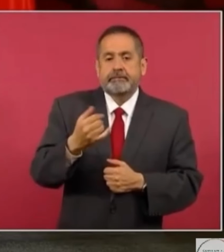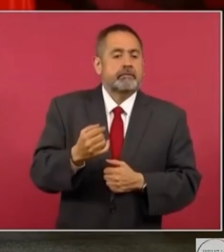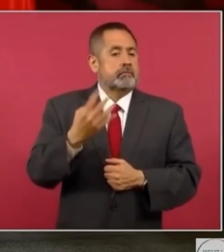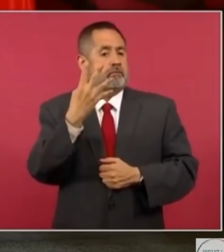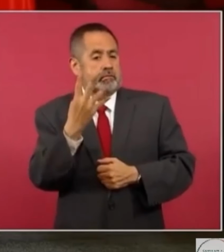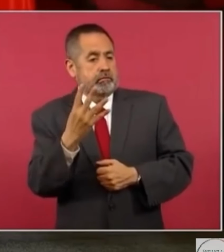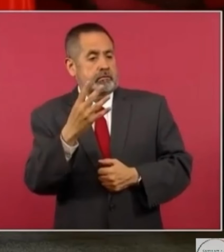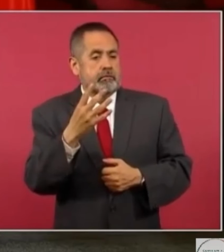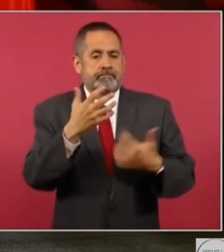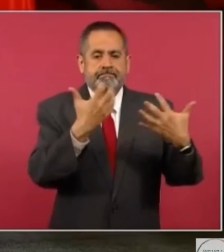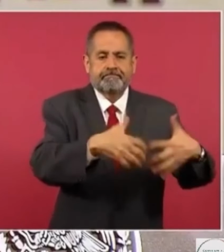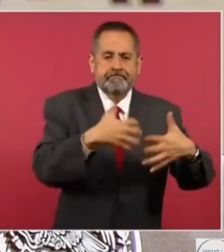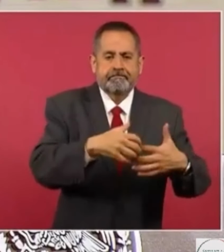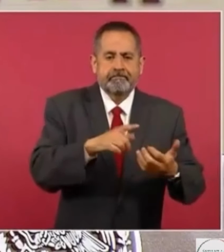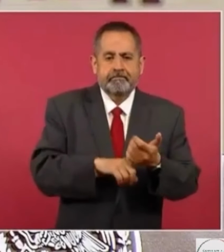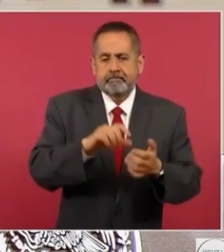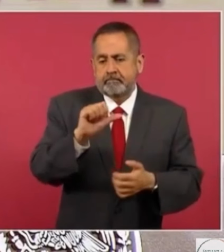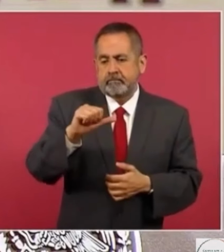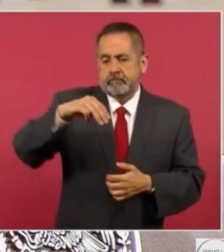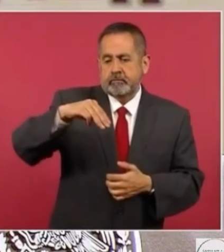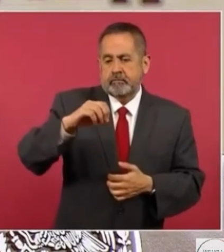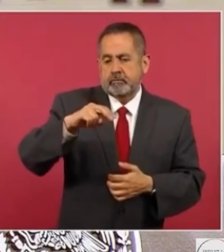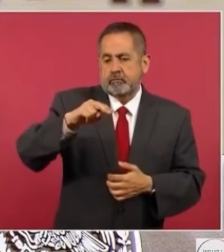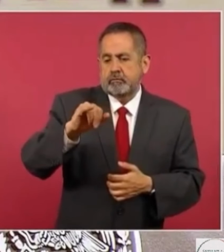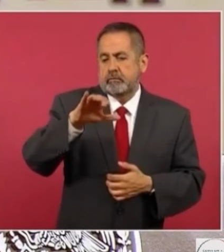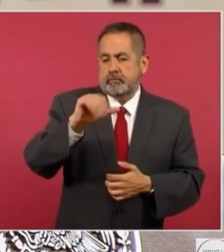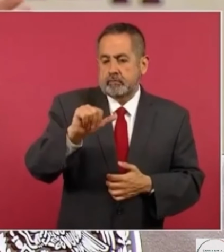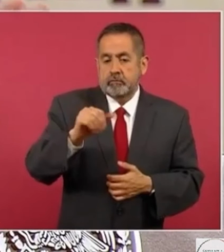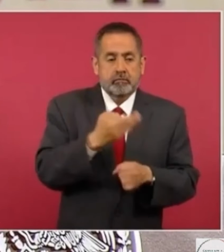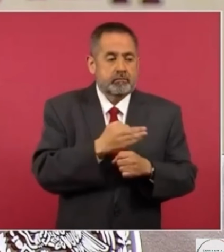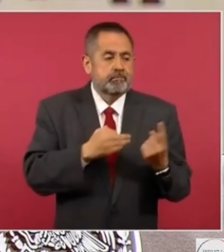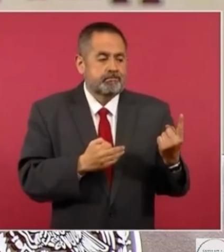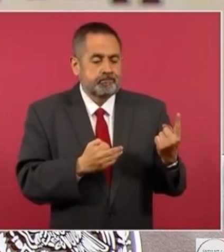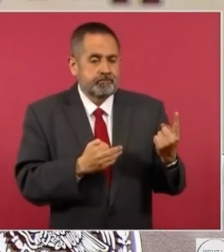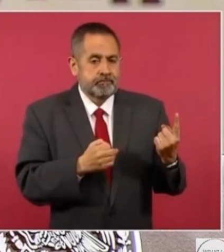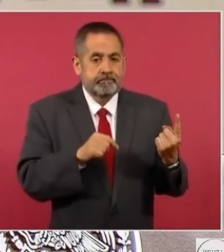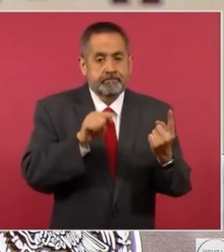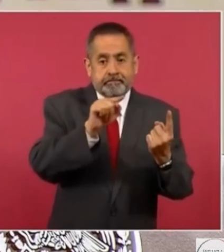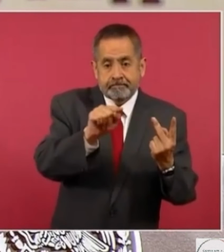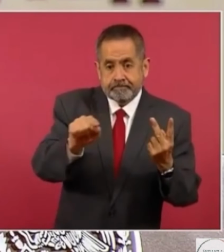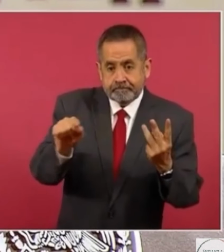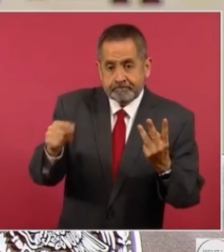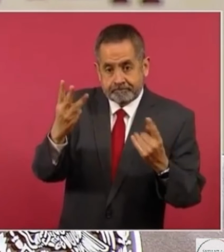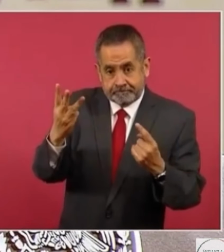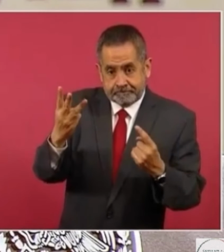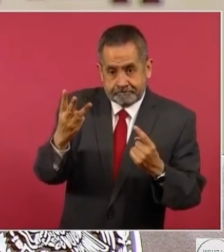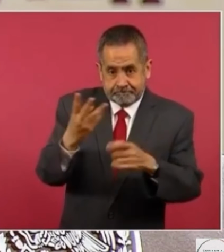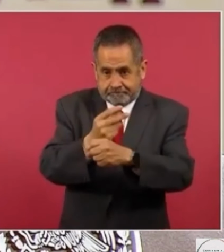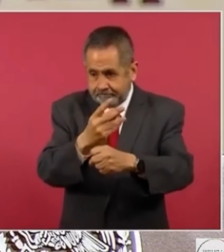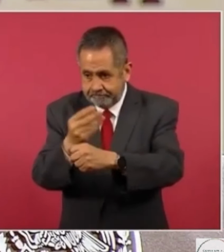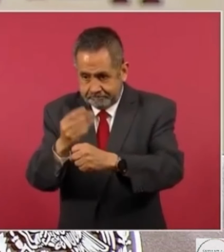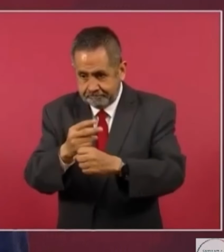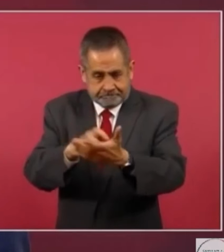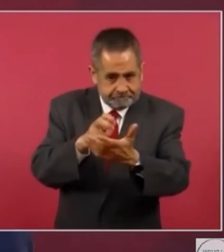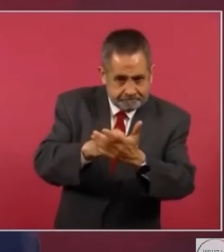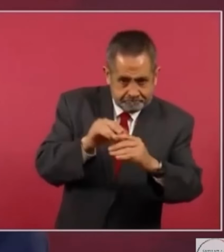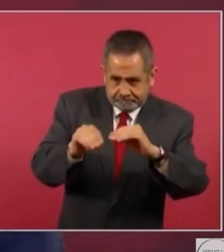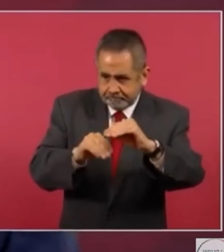materia prima para la producción de urea, estamos trabajando con una y estamos rehabilitando tres. La idea es